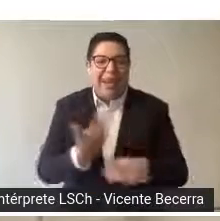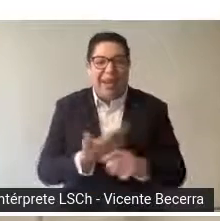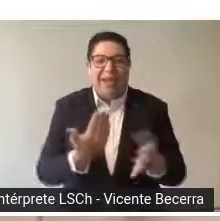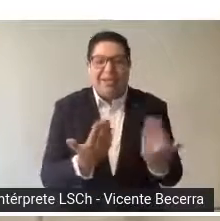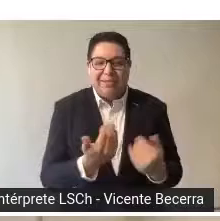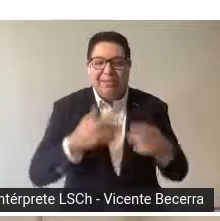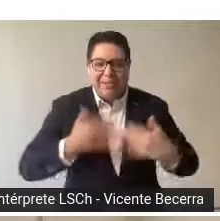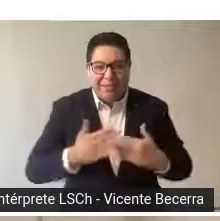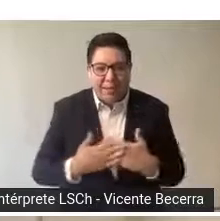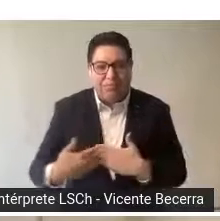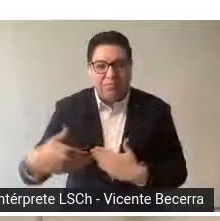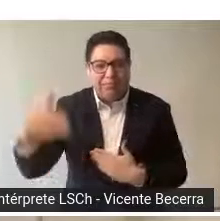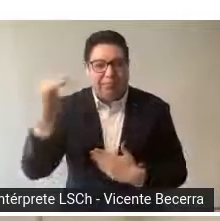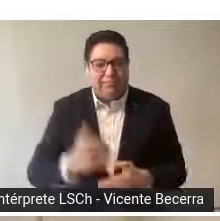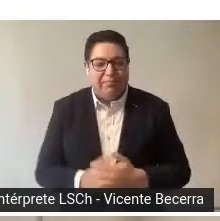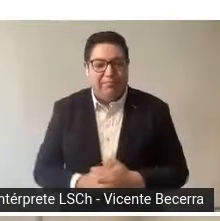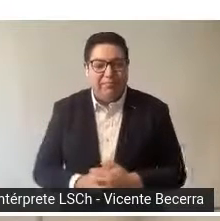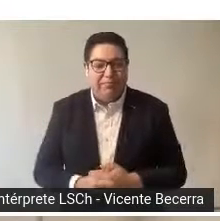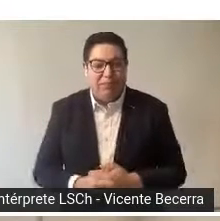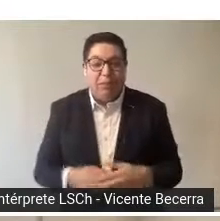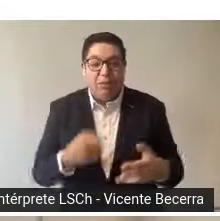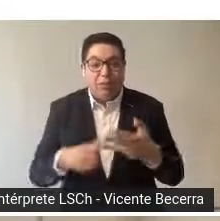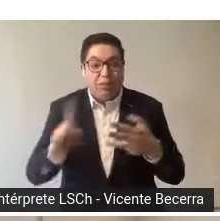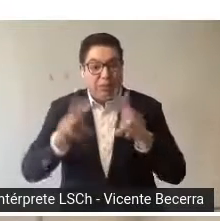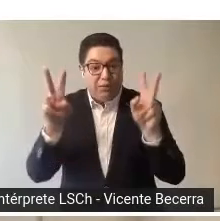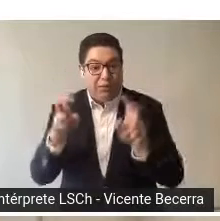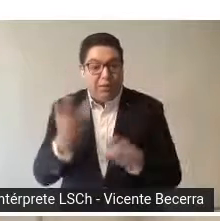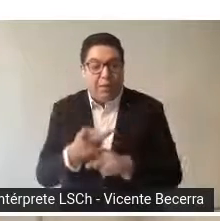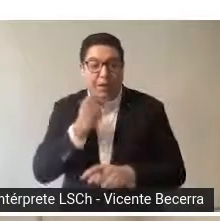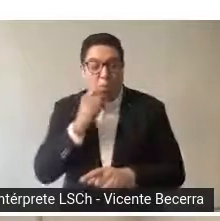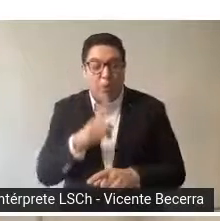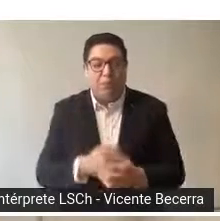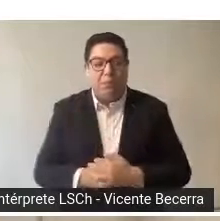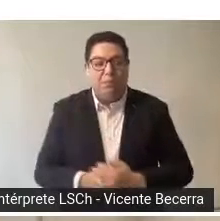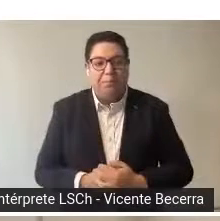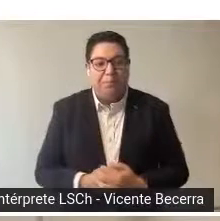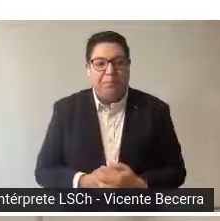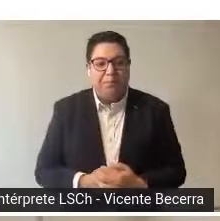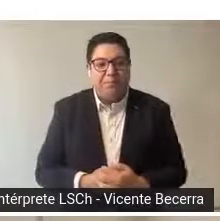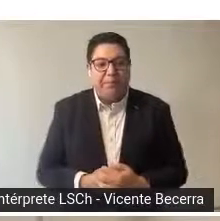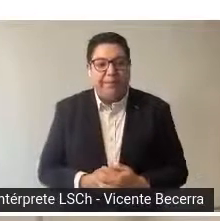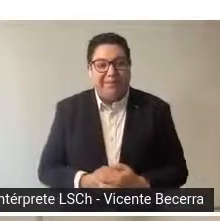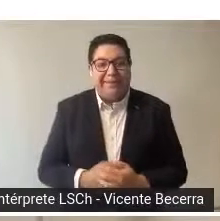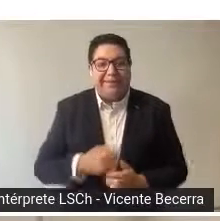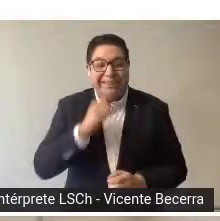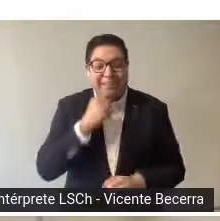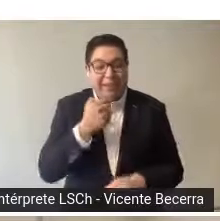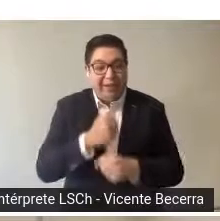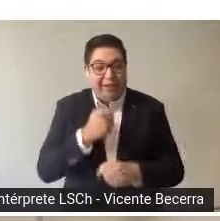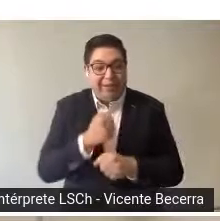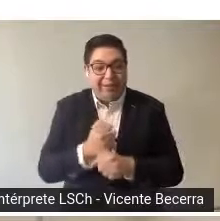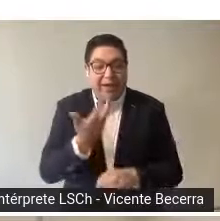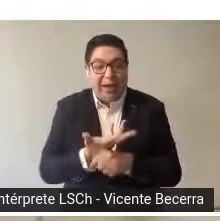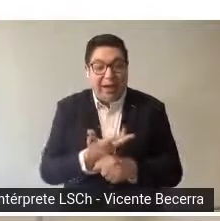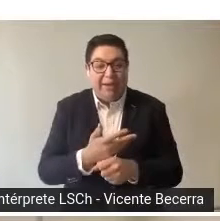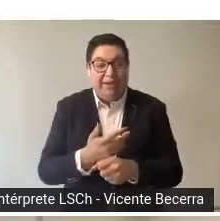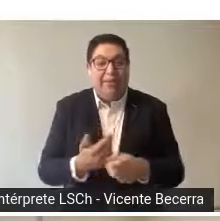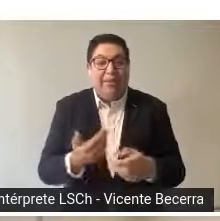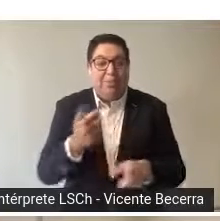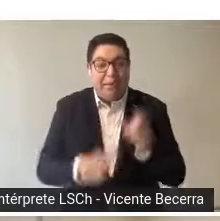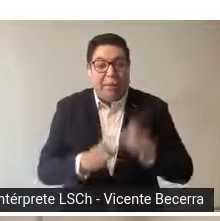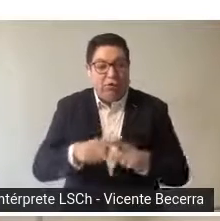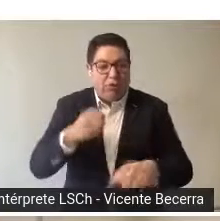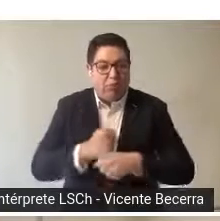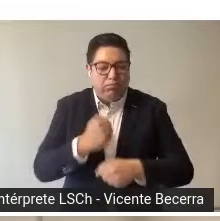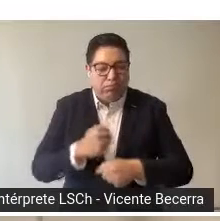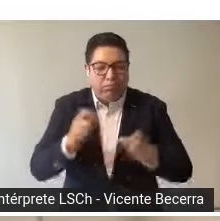innovar. Y lo segundo es decir que el trabajar en el Estado y entregarle a las personas